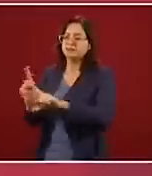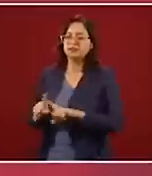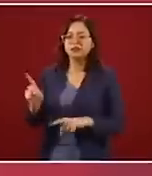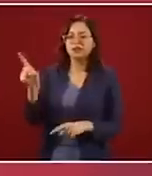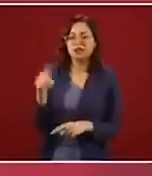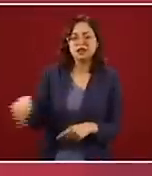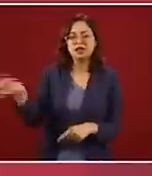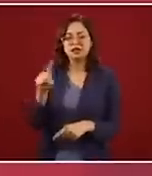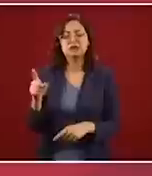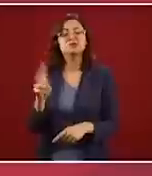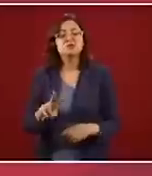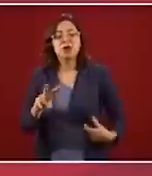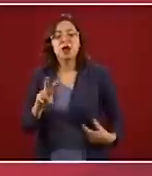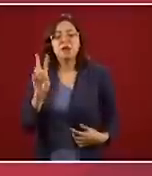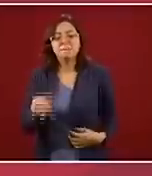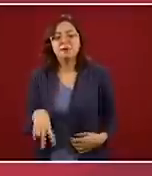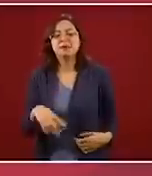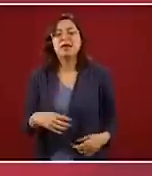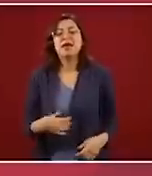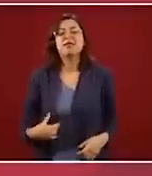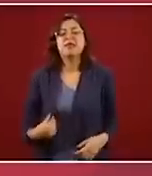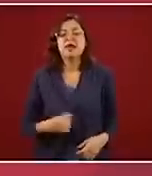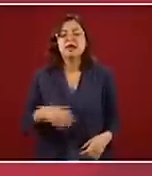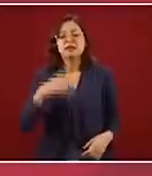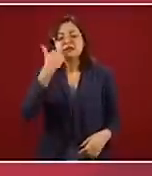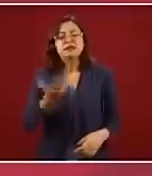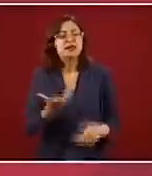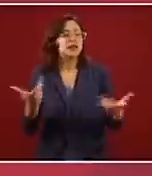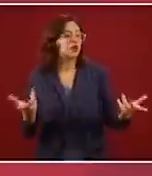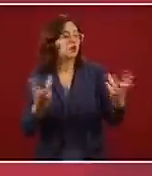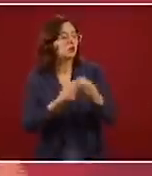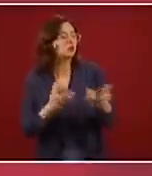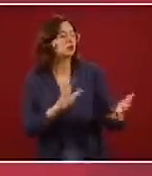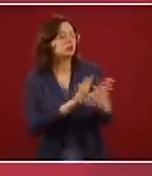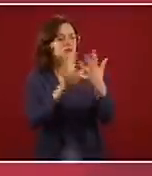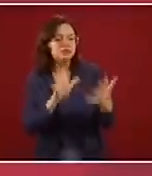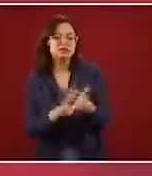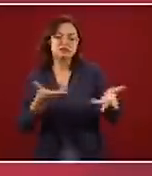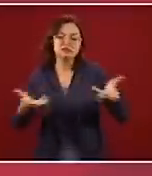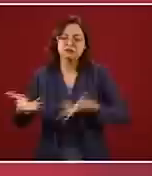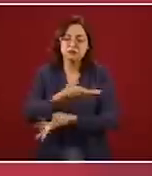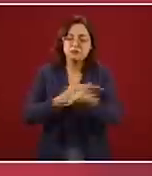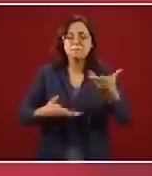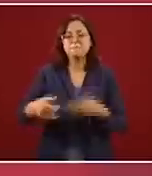su genuino interés y que han demostrado su genuino interés de cooperar en hacer estos mecanismos de